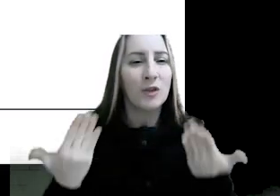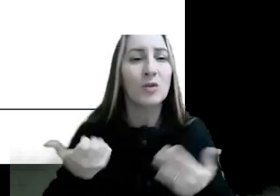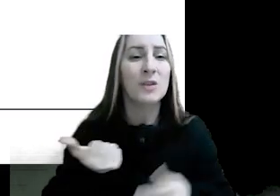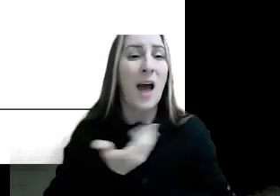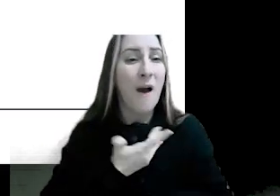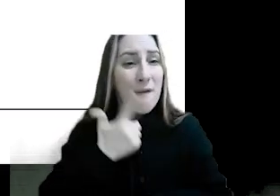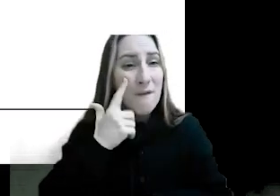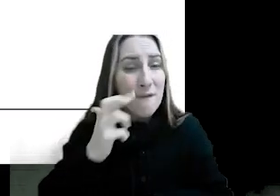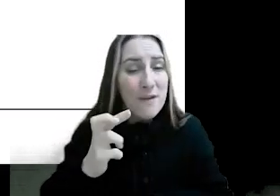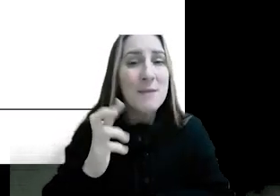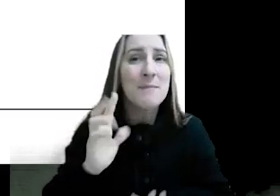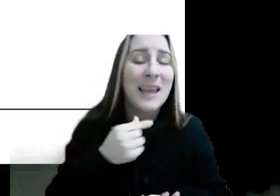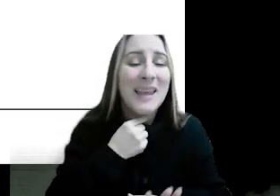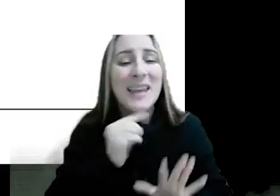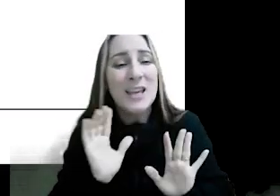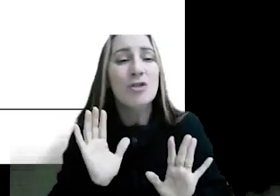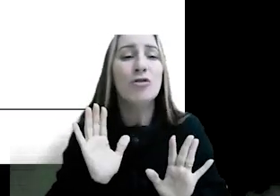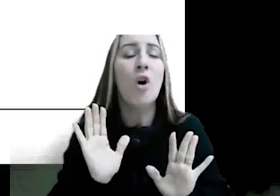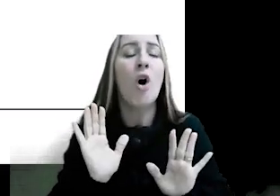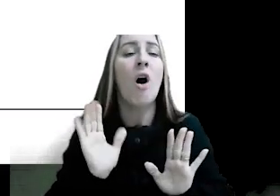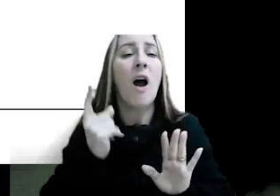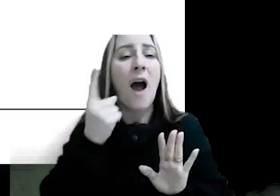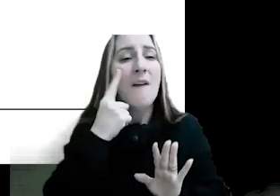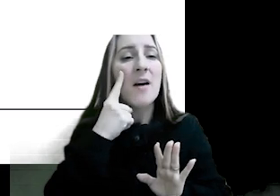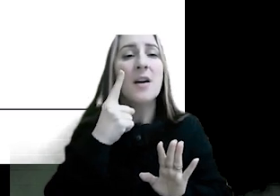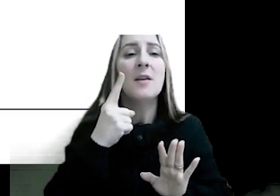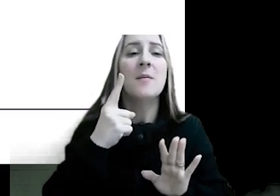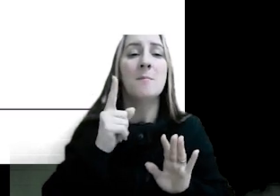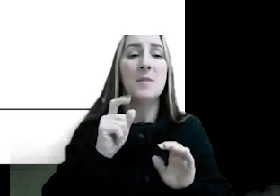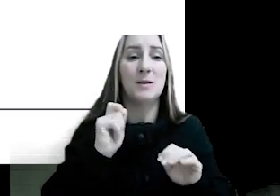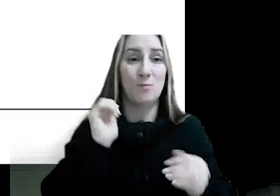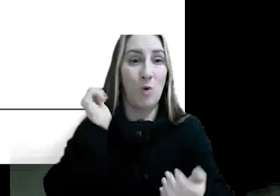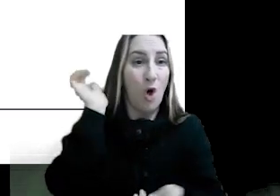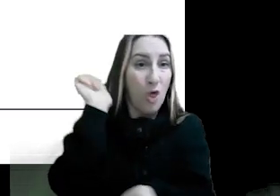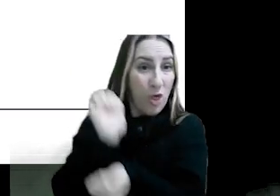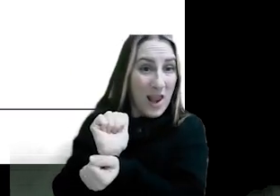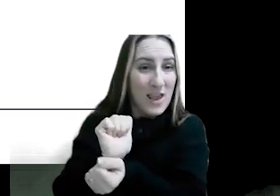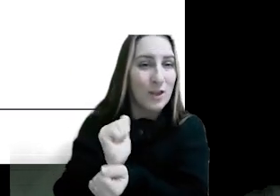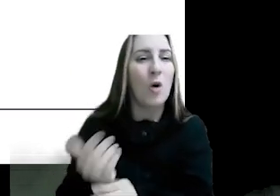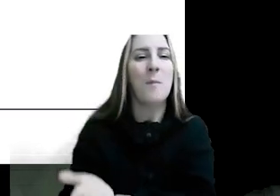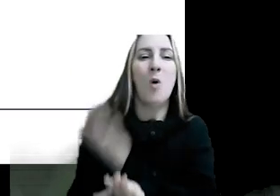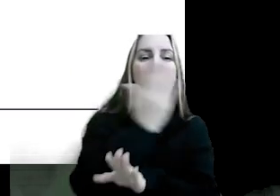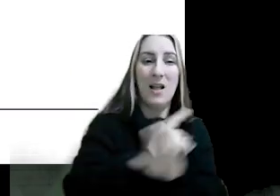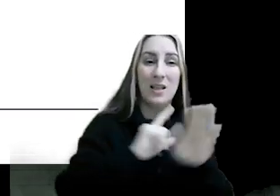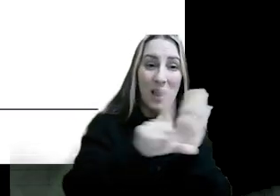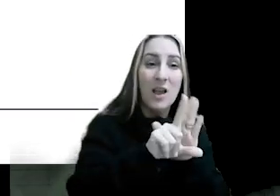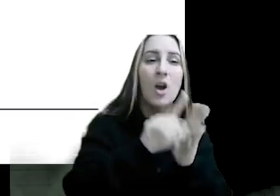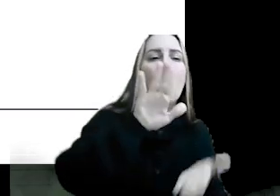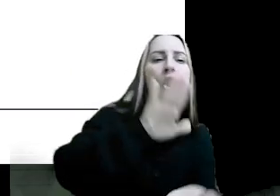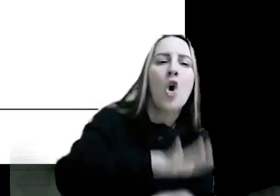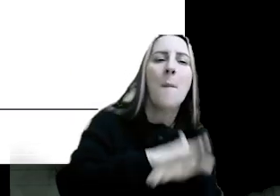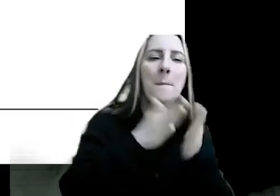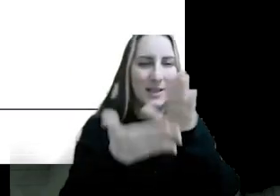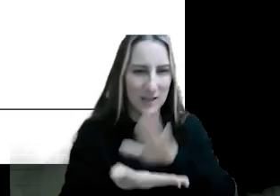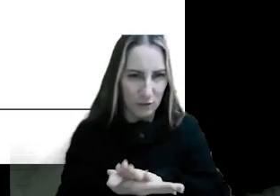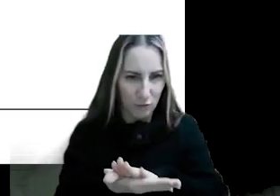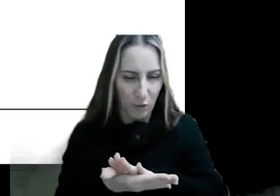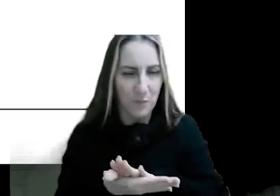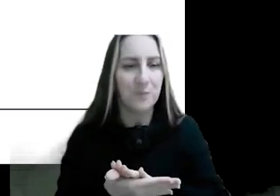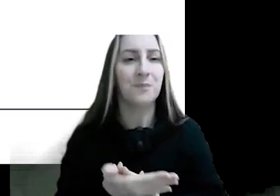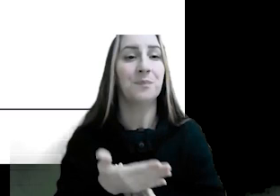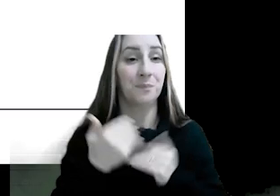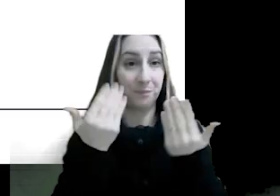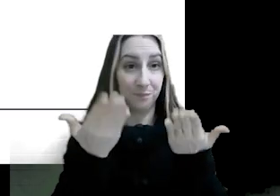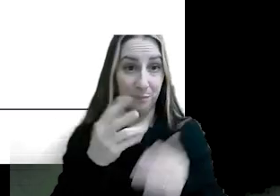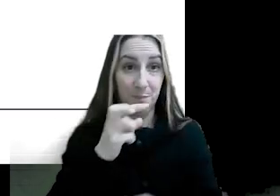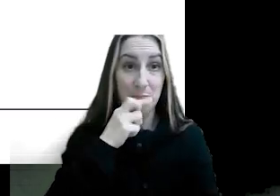intentó ingresar por este delito con la redacción anterior compensaciones y ha obtenido fallos a favor y en